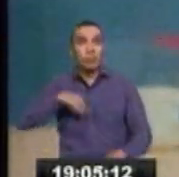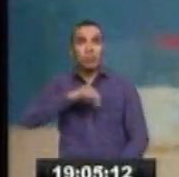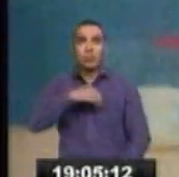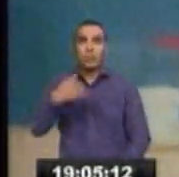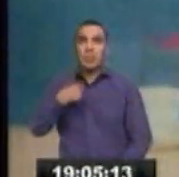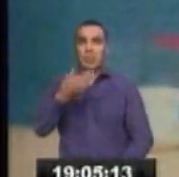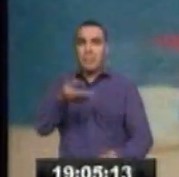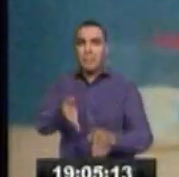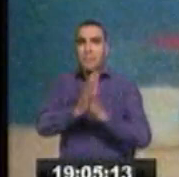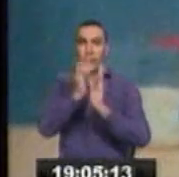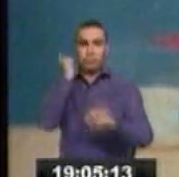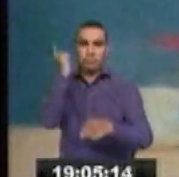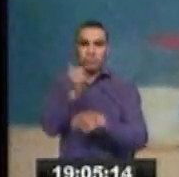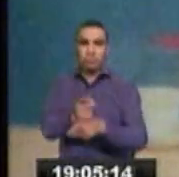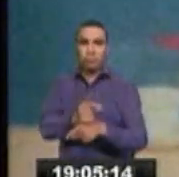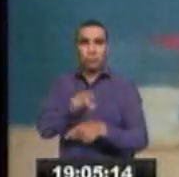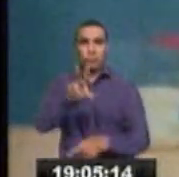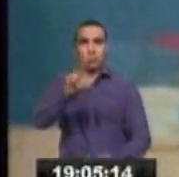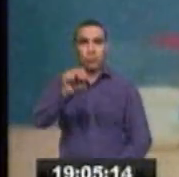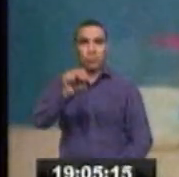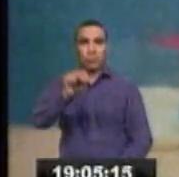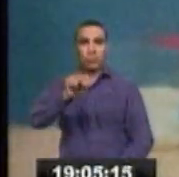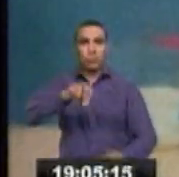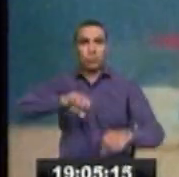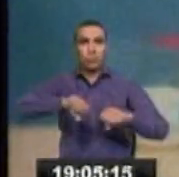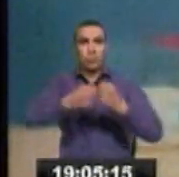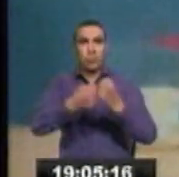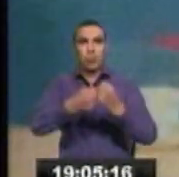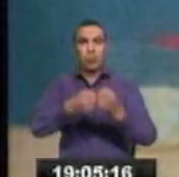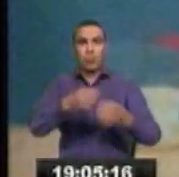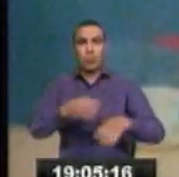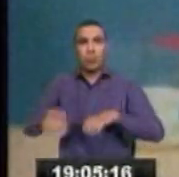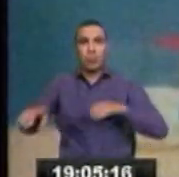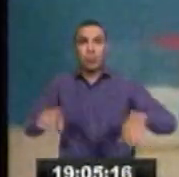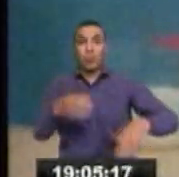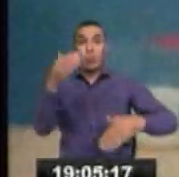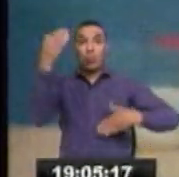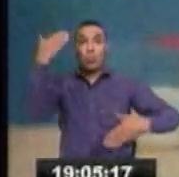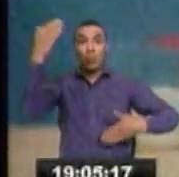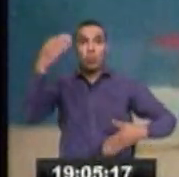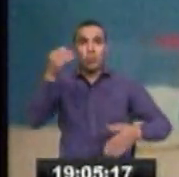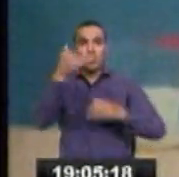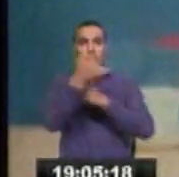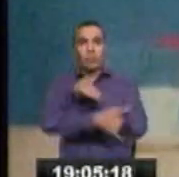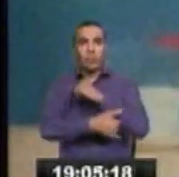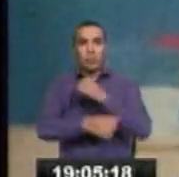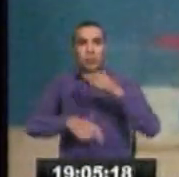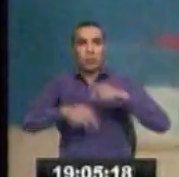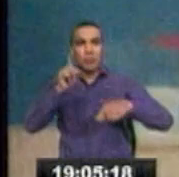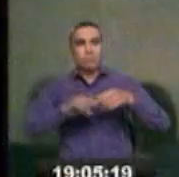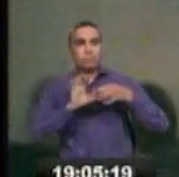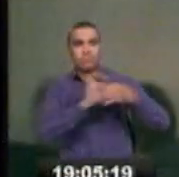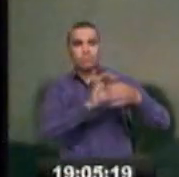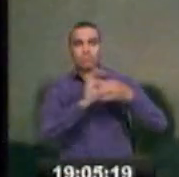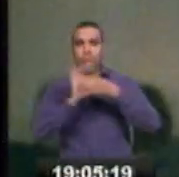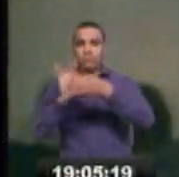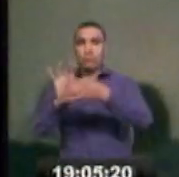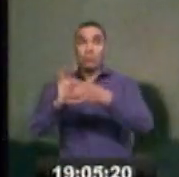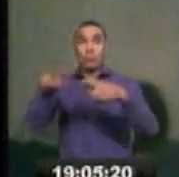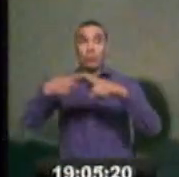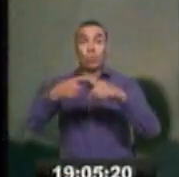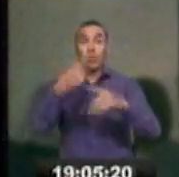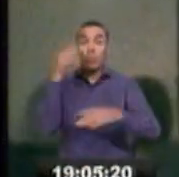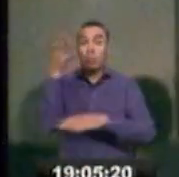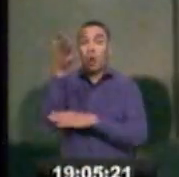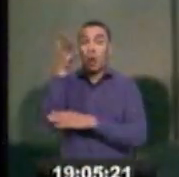hemos exigido que no lesione la actividad política de los países amigos, de los países hermanos. Sucedió durante una